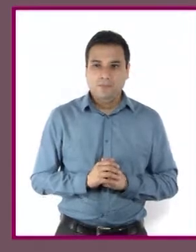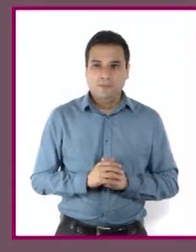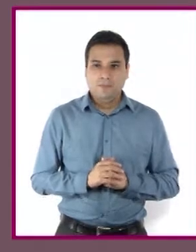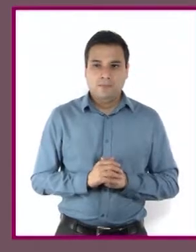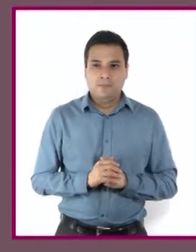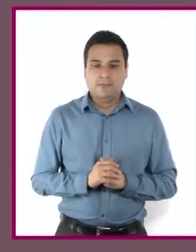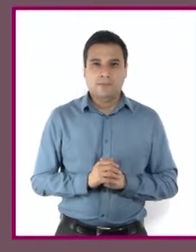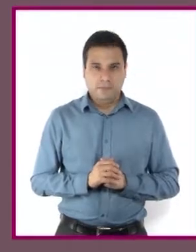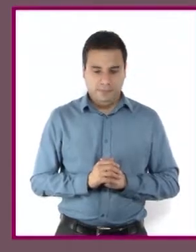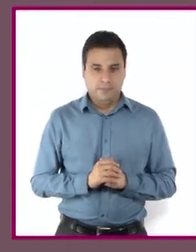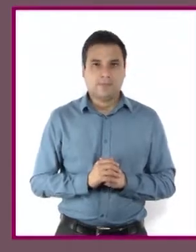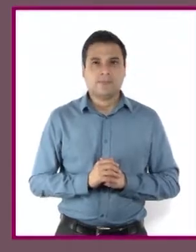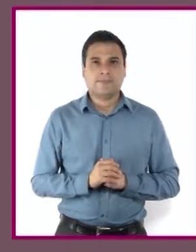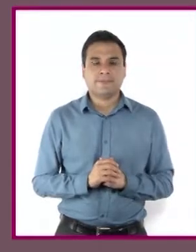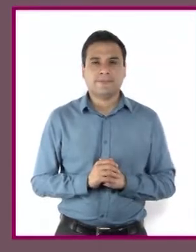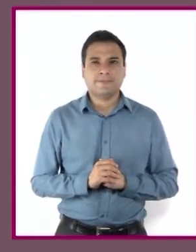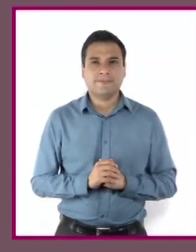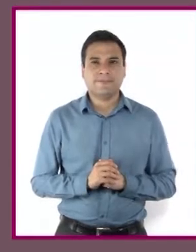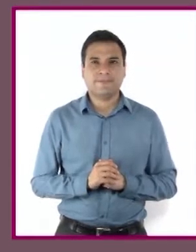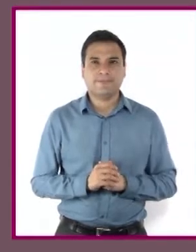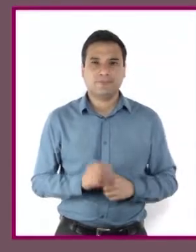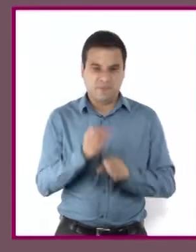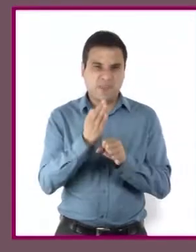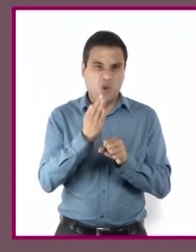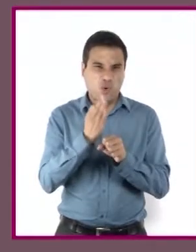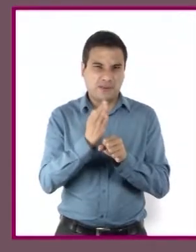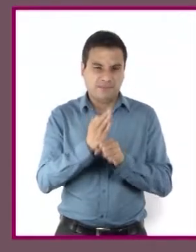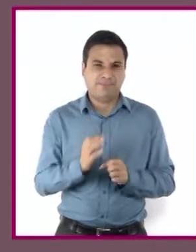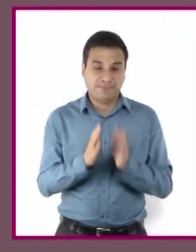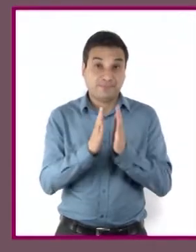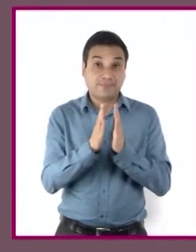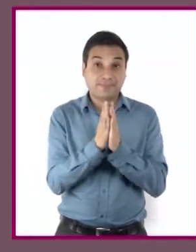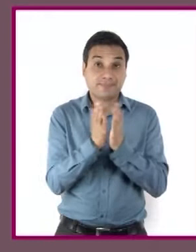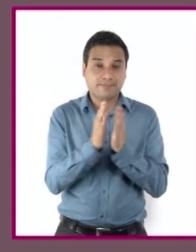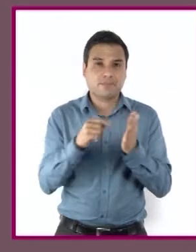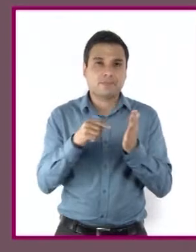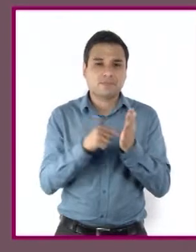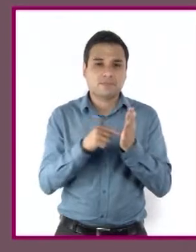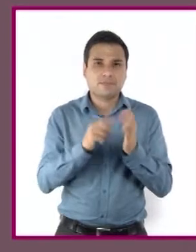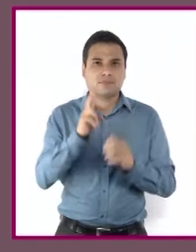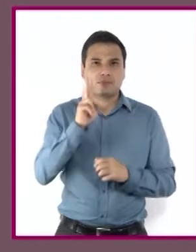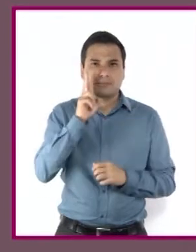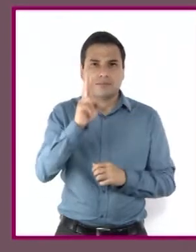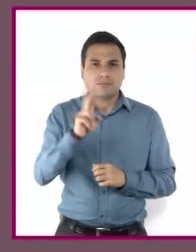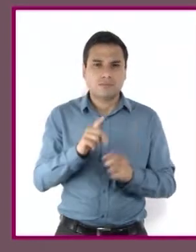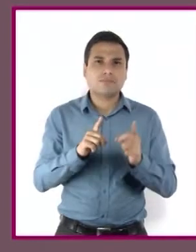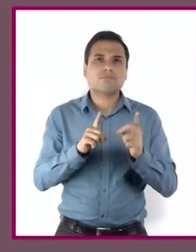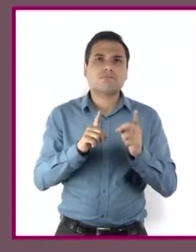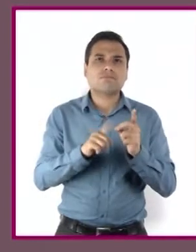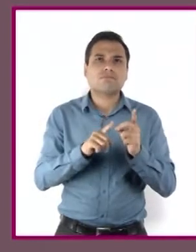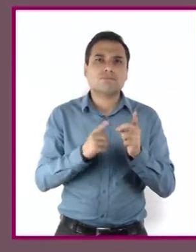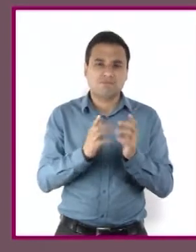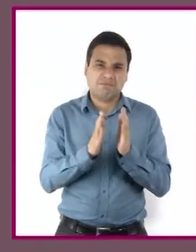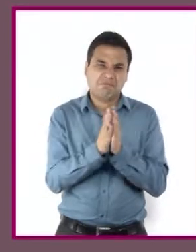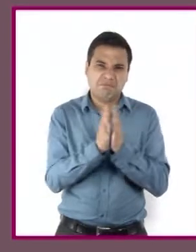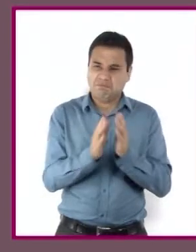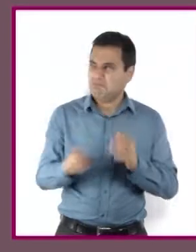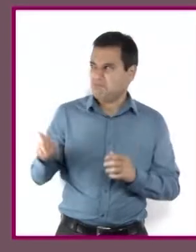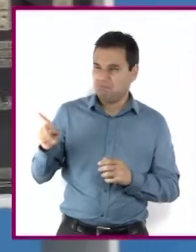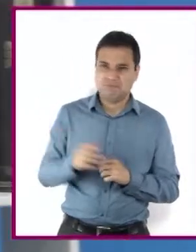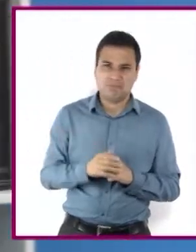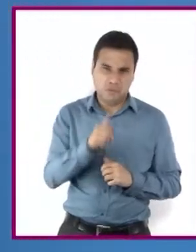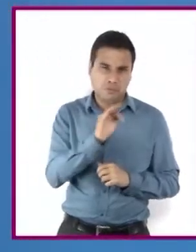sus pinturas. El presente texto puede consultarse en la obra Teogonía e Historia de los